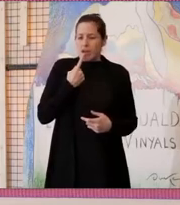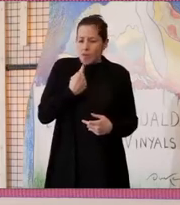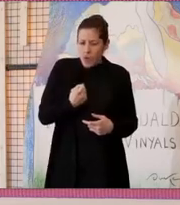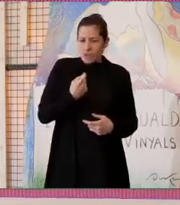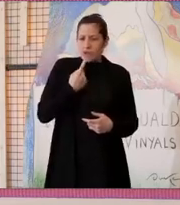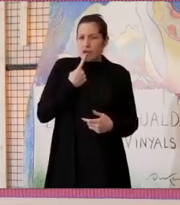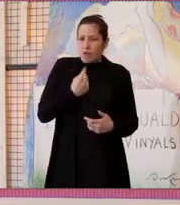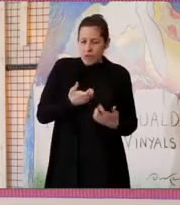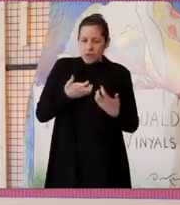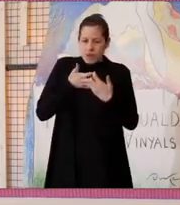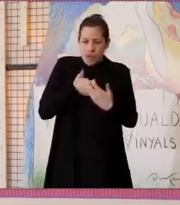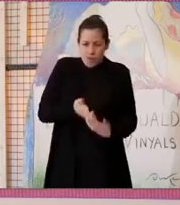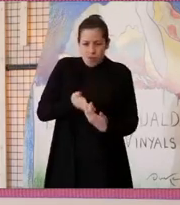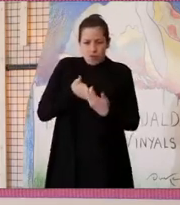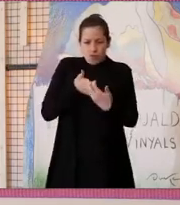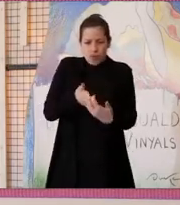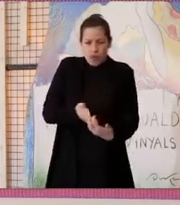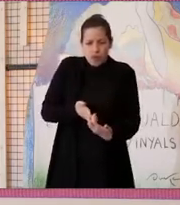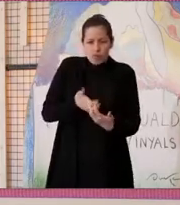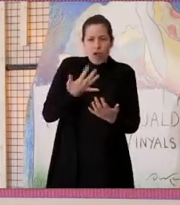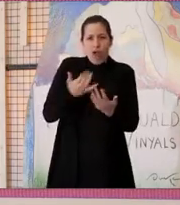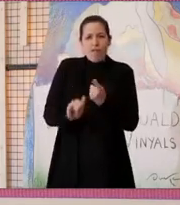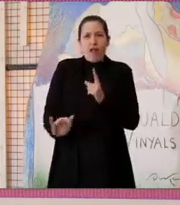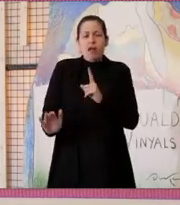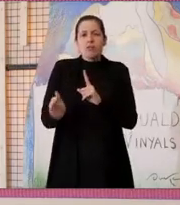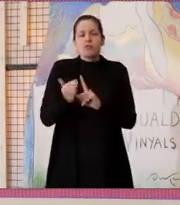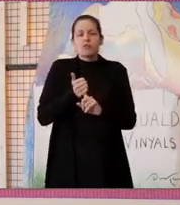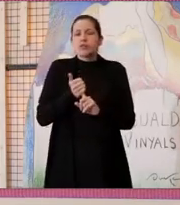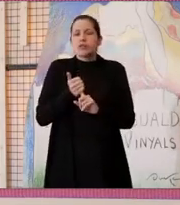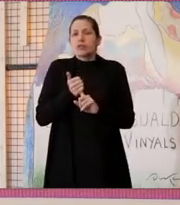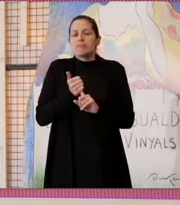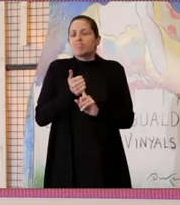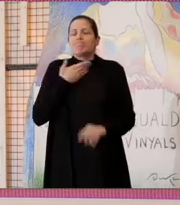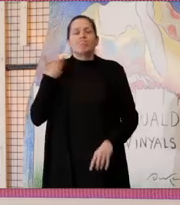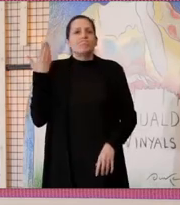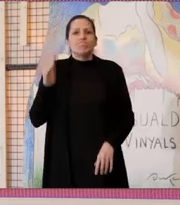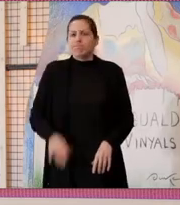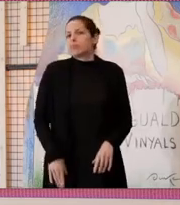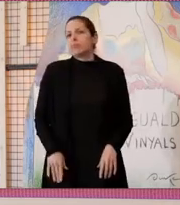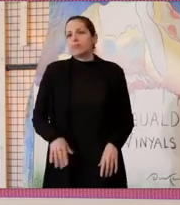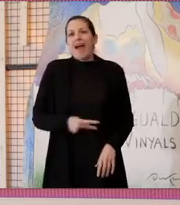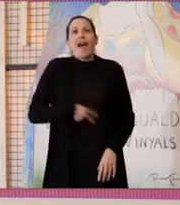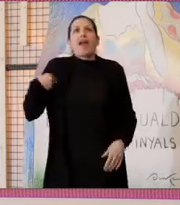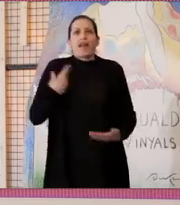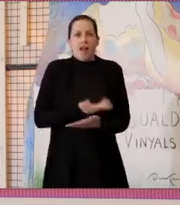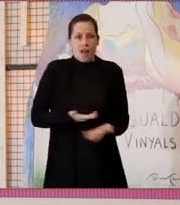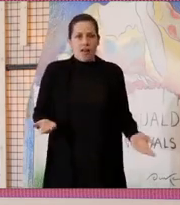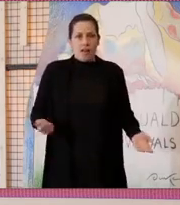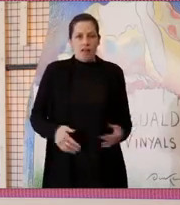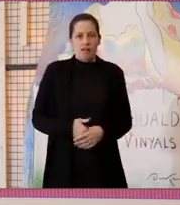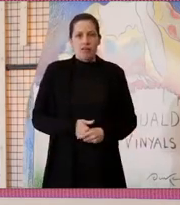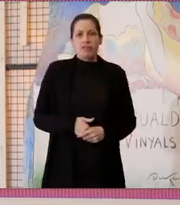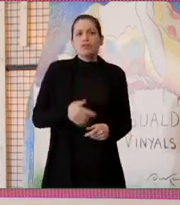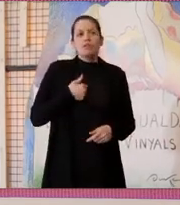morimos de una manera generalizada déjame acabar porque esto porque me preocupa porque